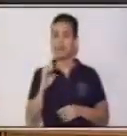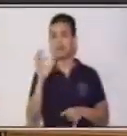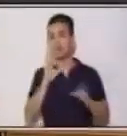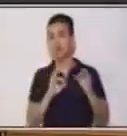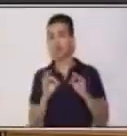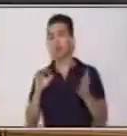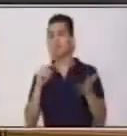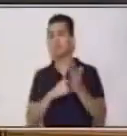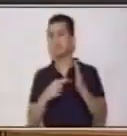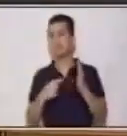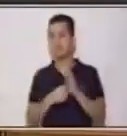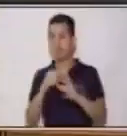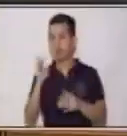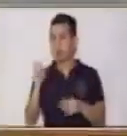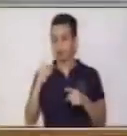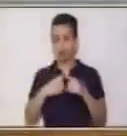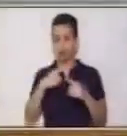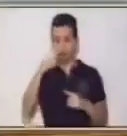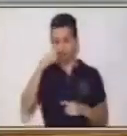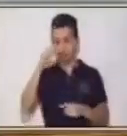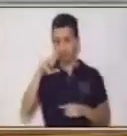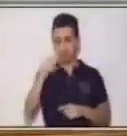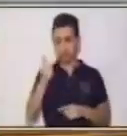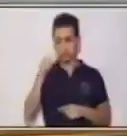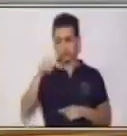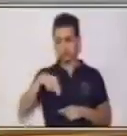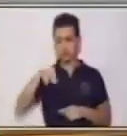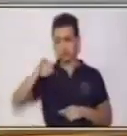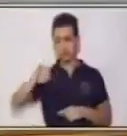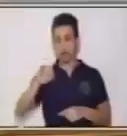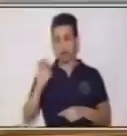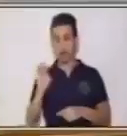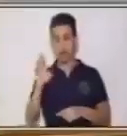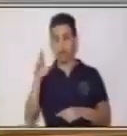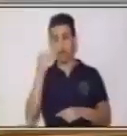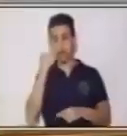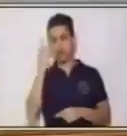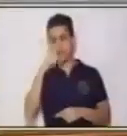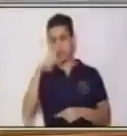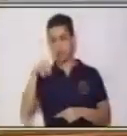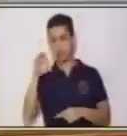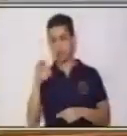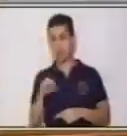qué se refieren los extranjerismos. La palabra ok, por ejemplo,